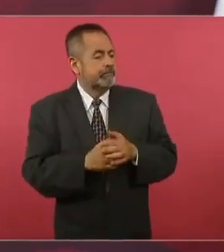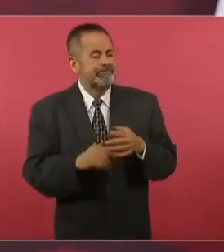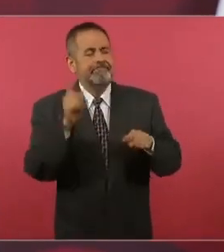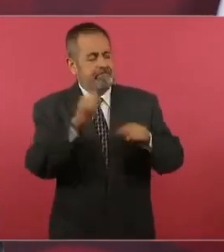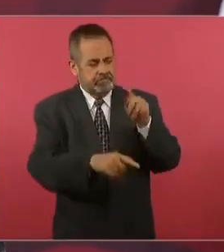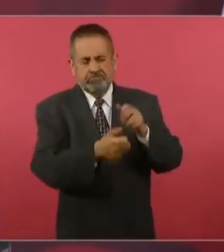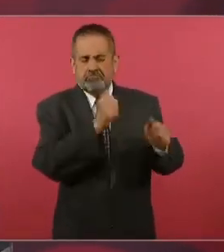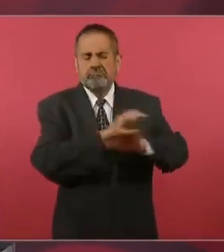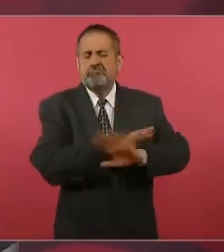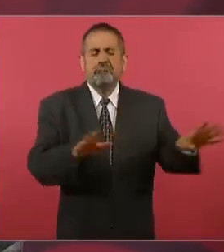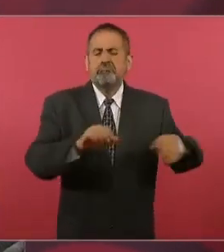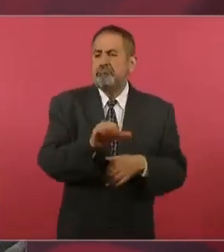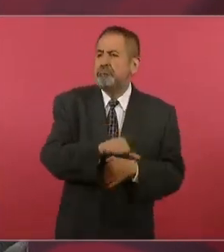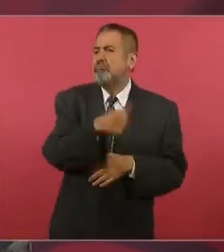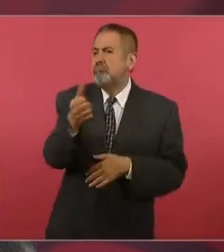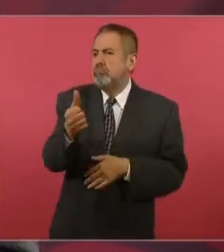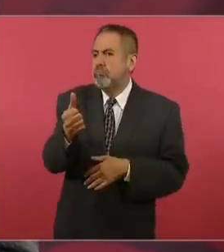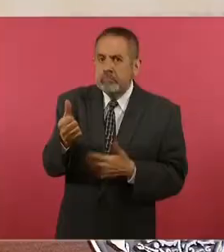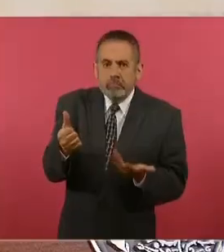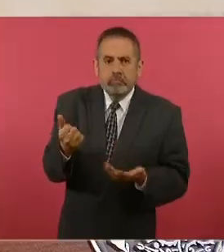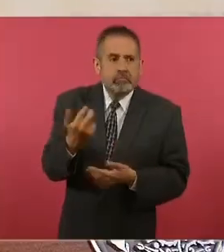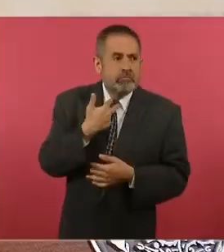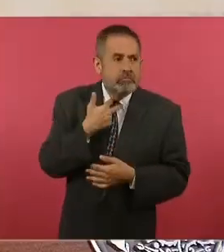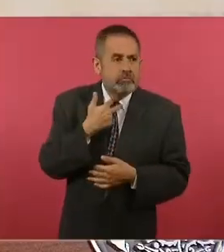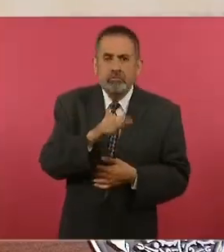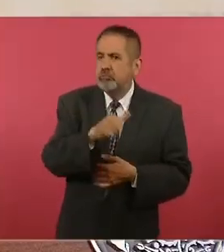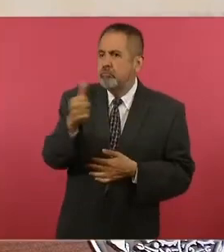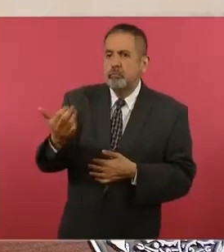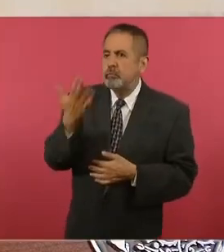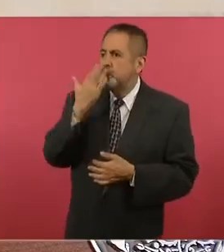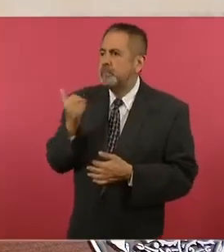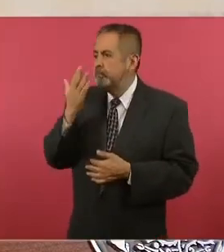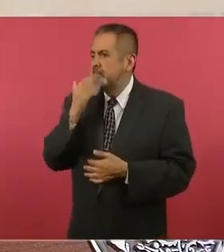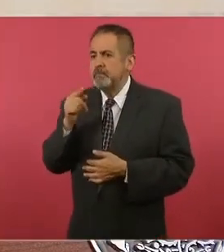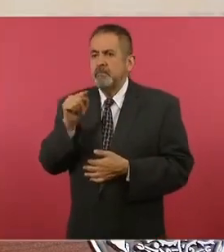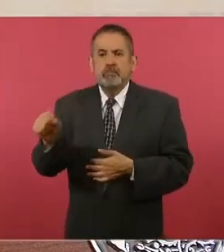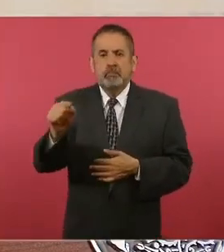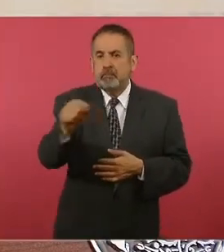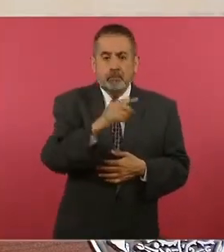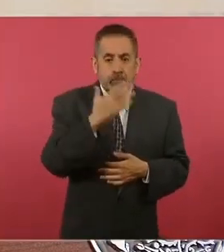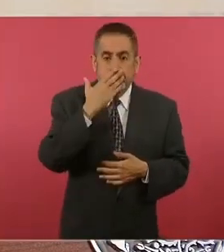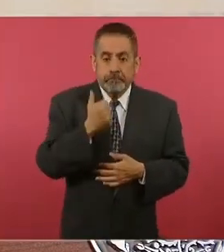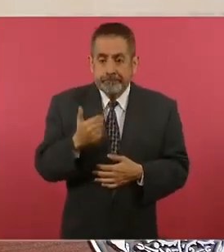estos contratos con estas empresas de perforación